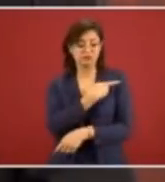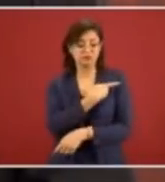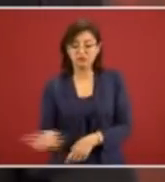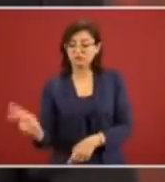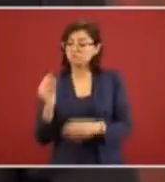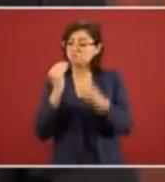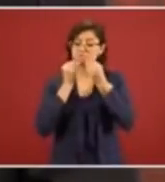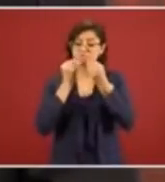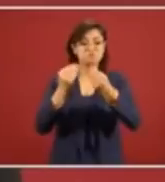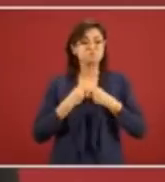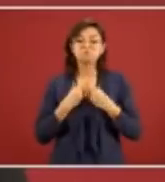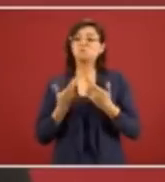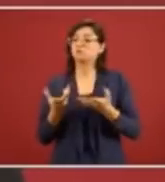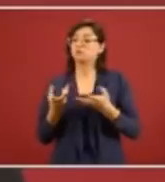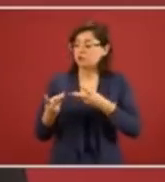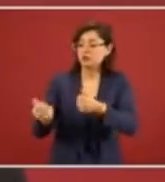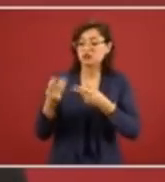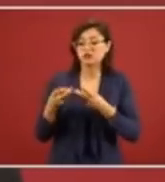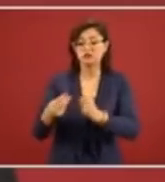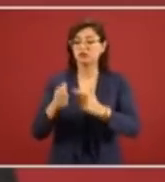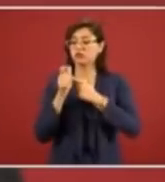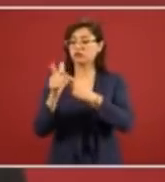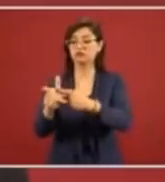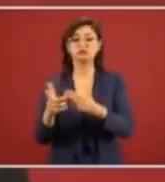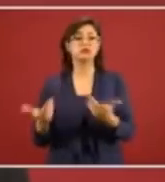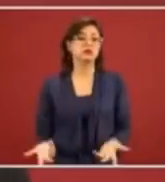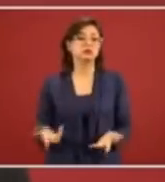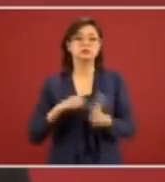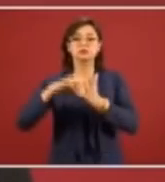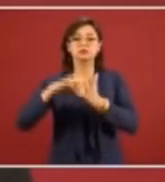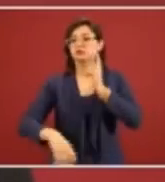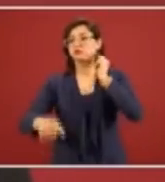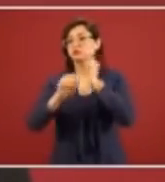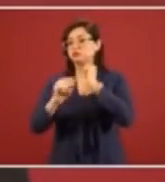transporte, se tienen que seguir moviendo.